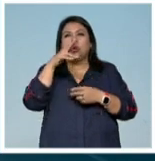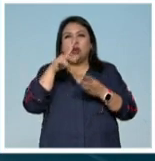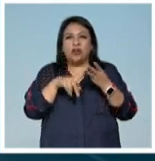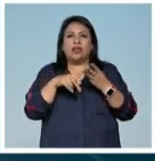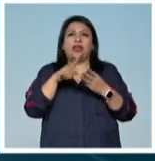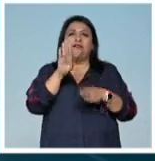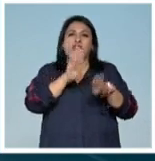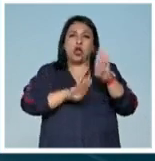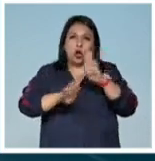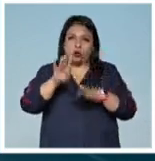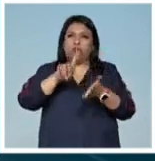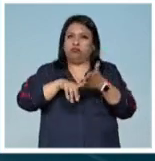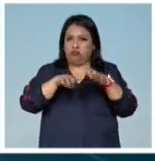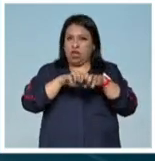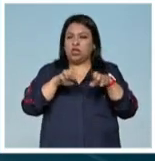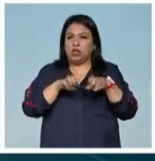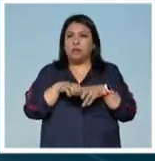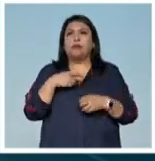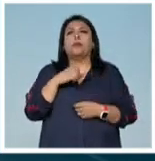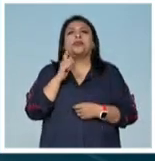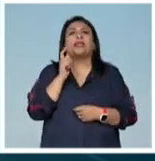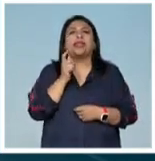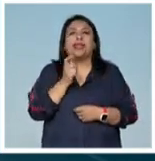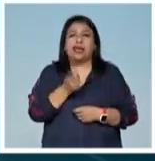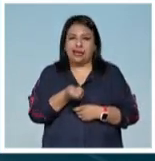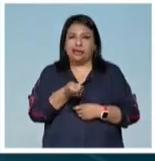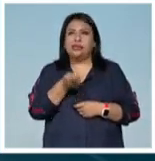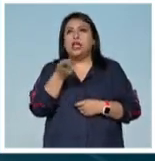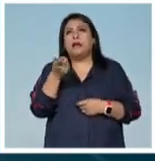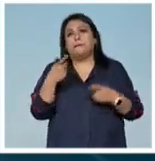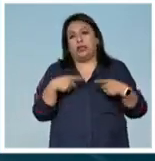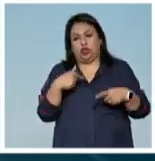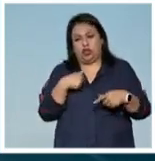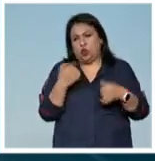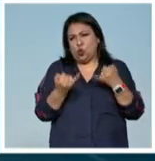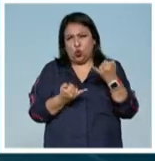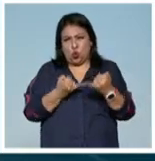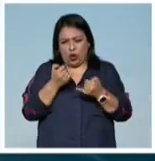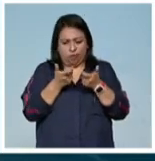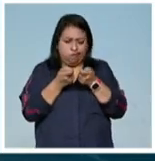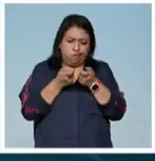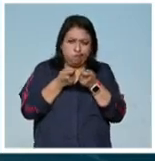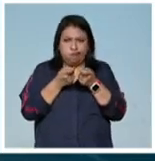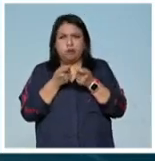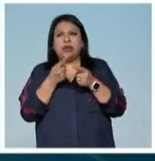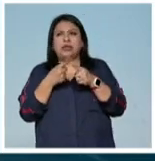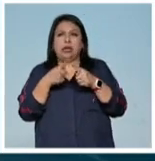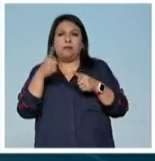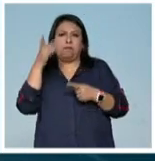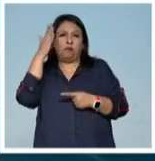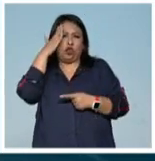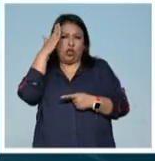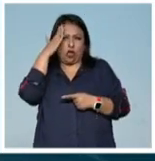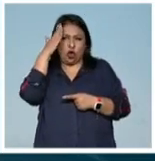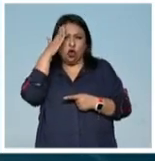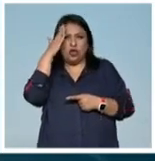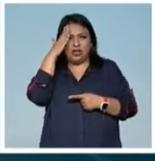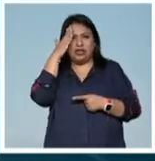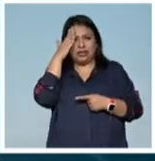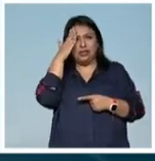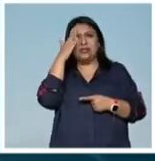y biología. Consiste justamente en que el jugador, a través de la protagonista que le sirve